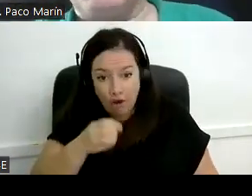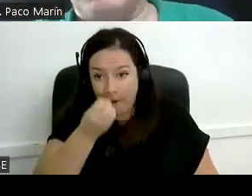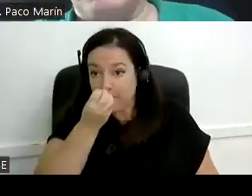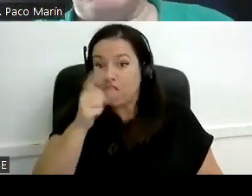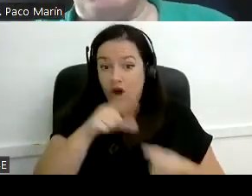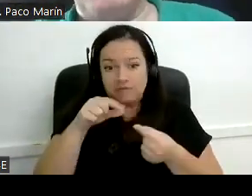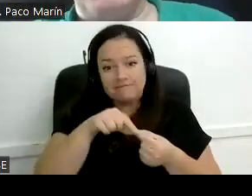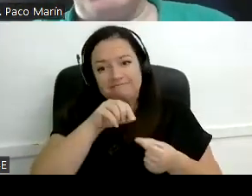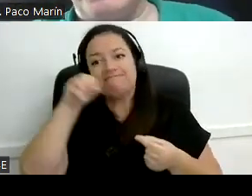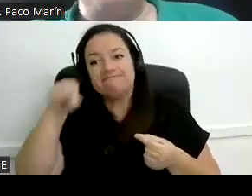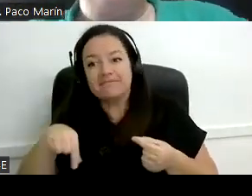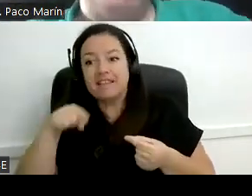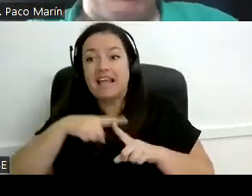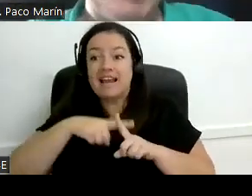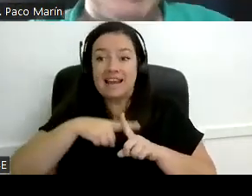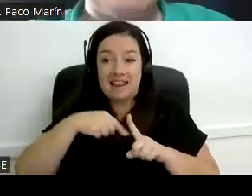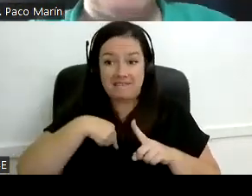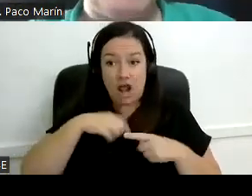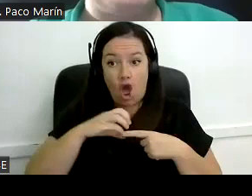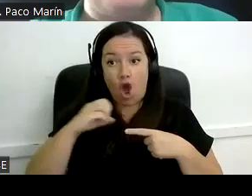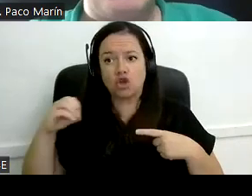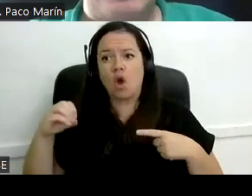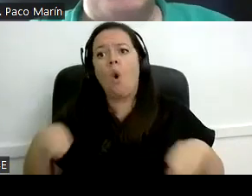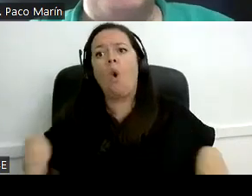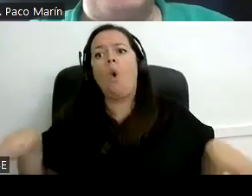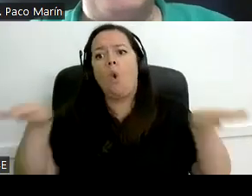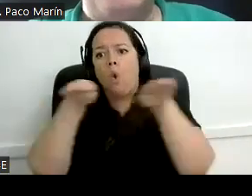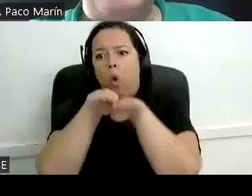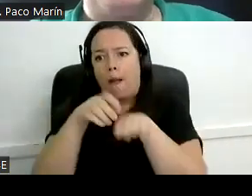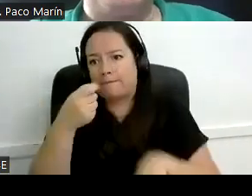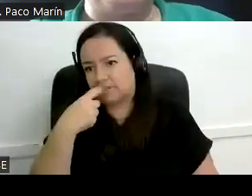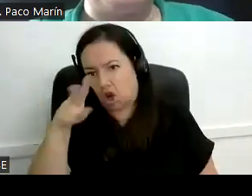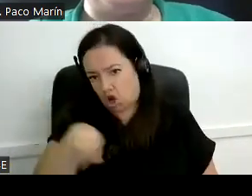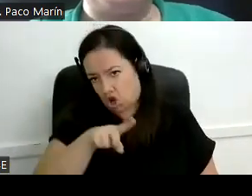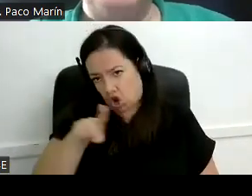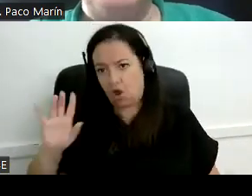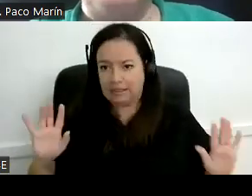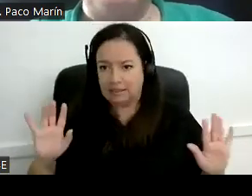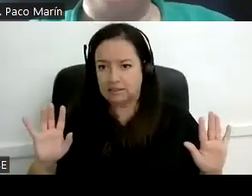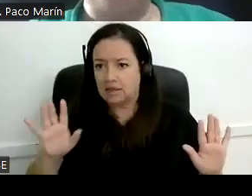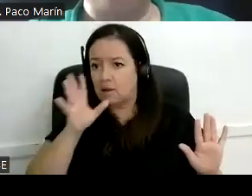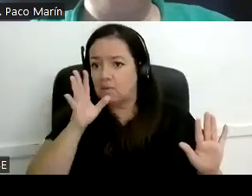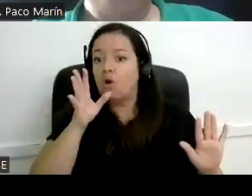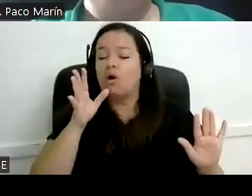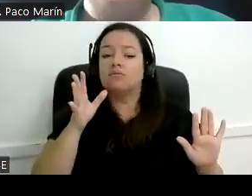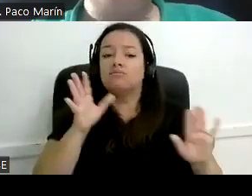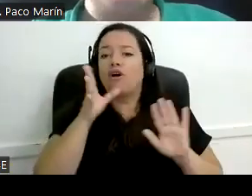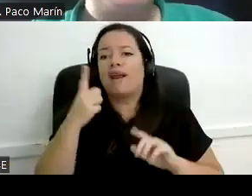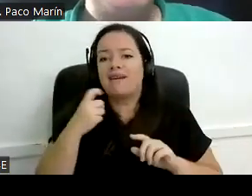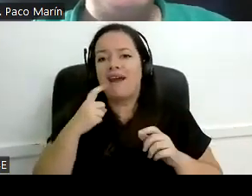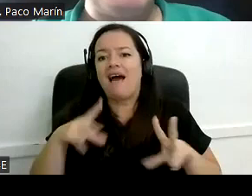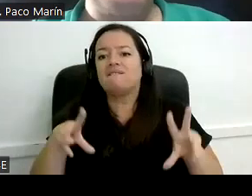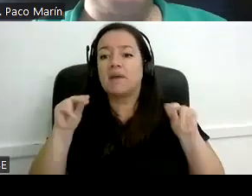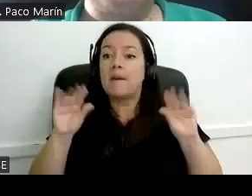intentar reponer los niveles estrogénicos, no vamos a llegar a la potencia de si siguiésemos con un ovario productivo, pero sí que